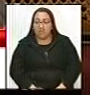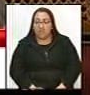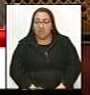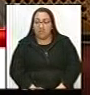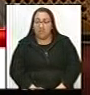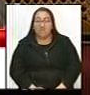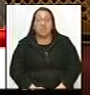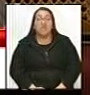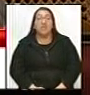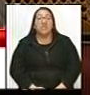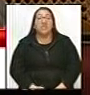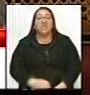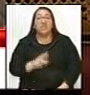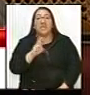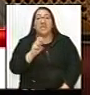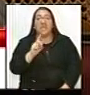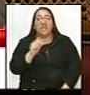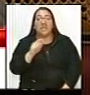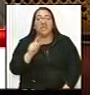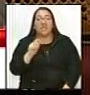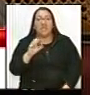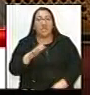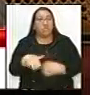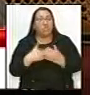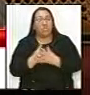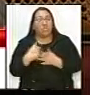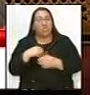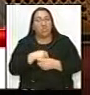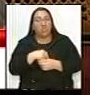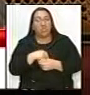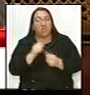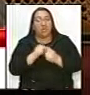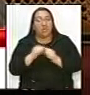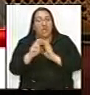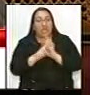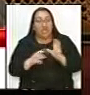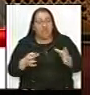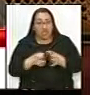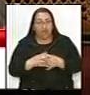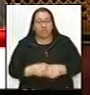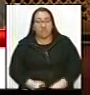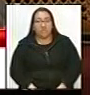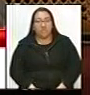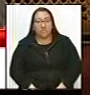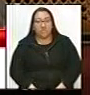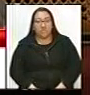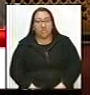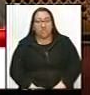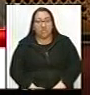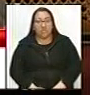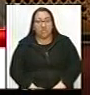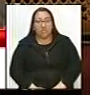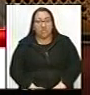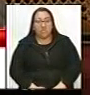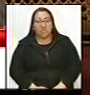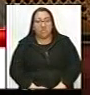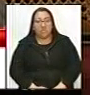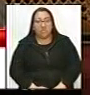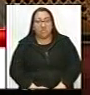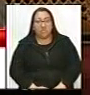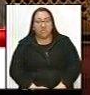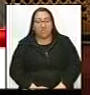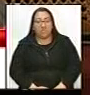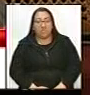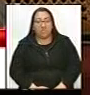que va a acumular récords al por todas las regiones llegadas a las capitales regionales y se une